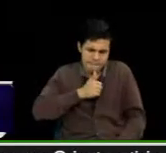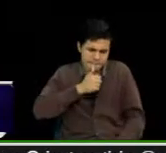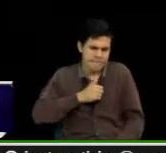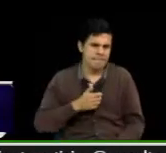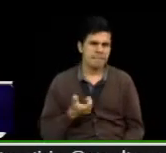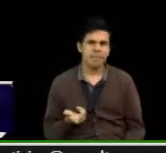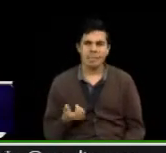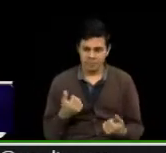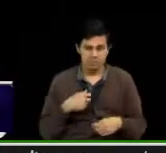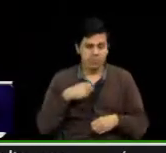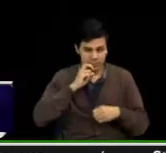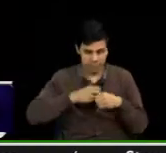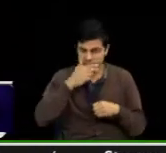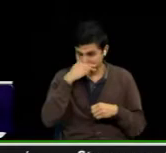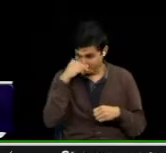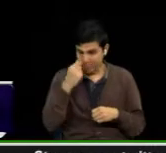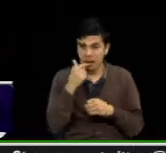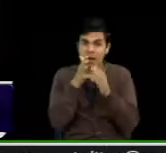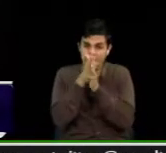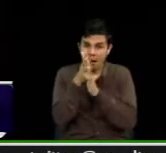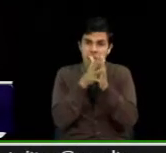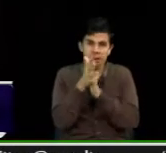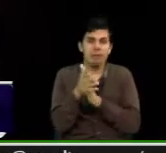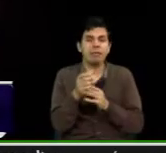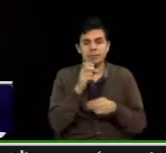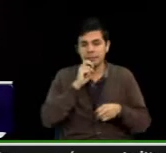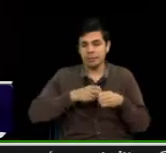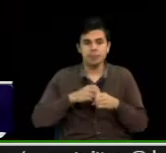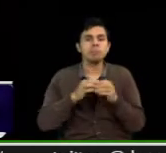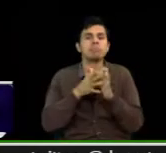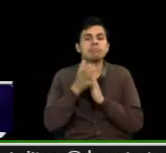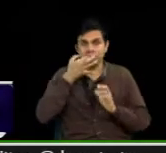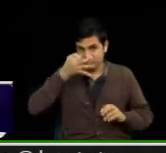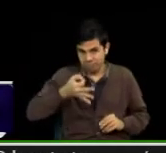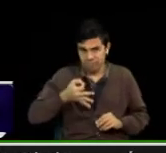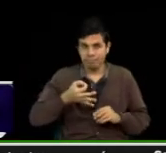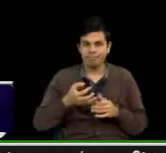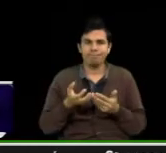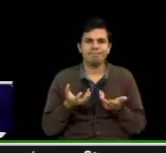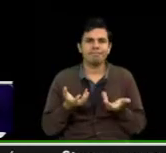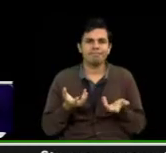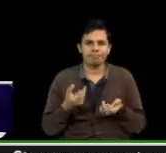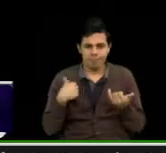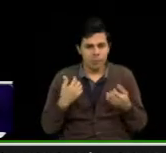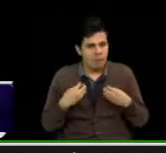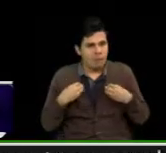Esto es muy duro para mí relatarlo. Lo que sí puedo decir es que pues estoy viva, gracias a Dios.